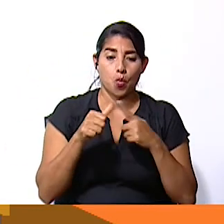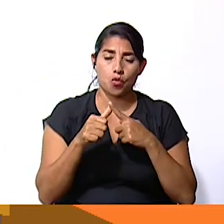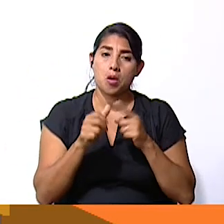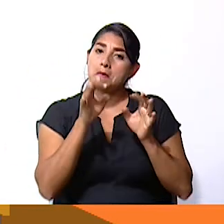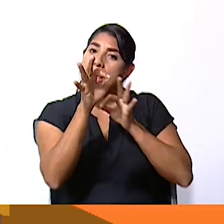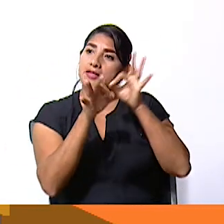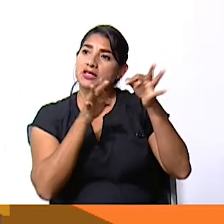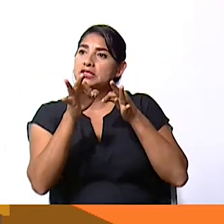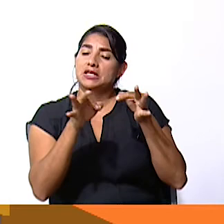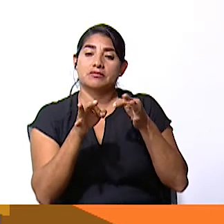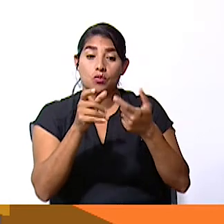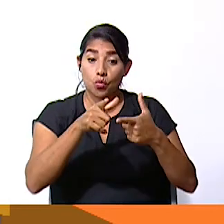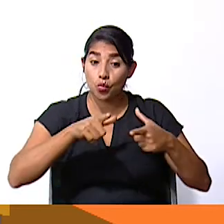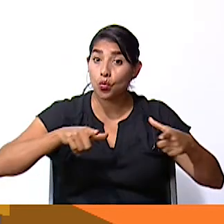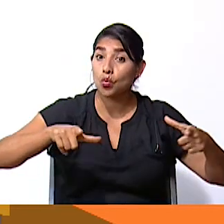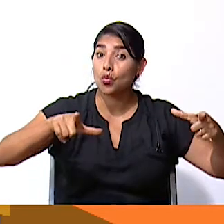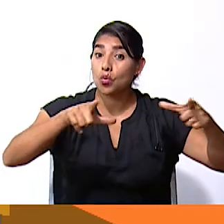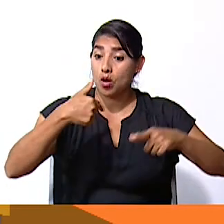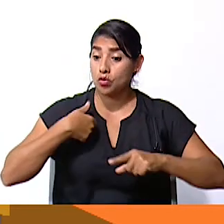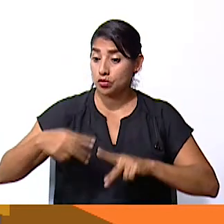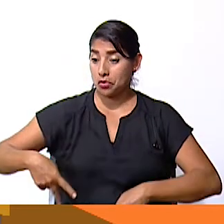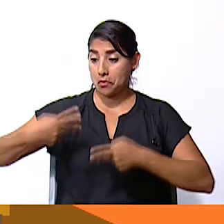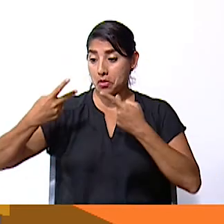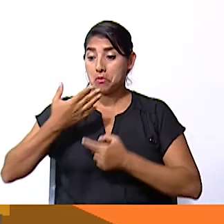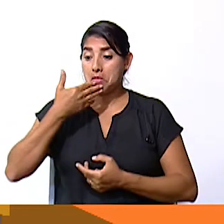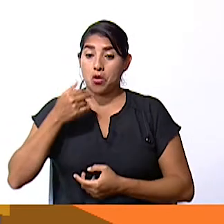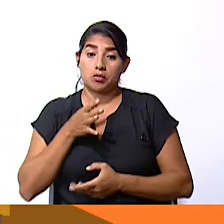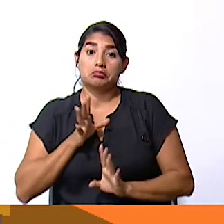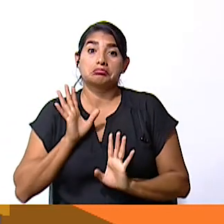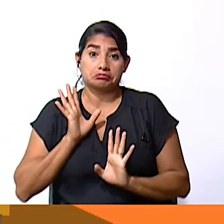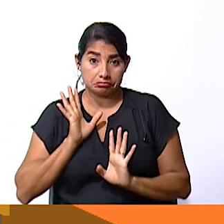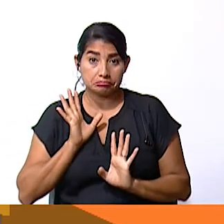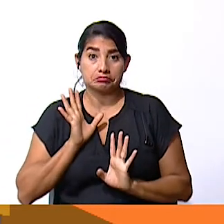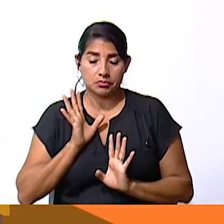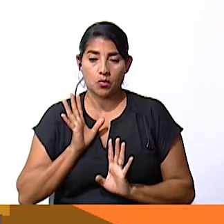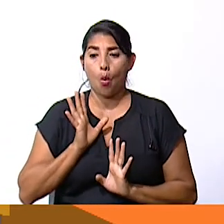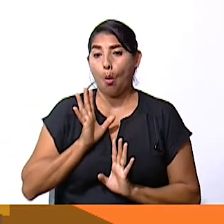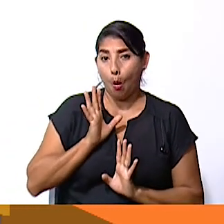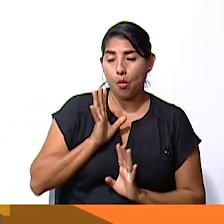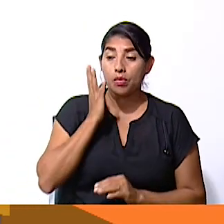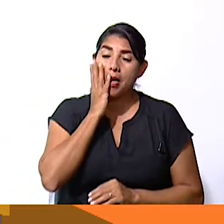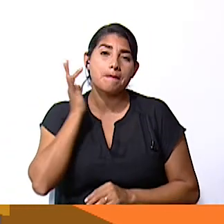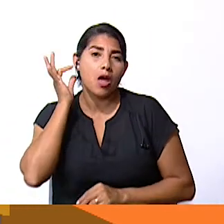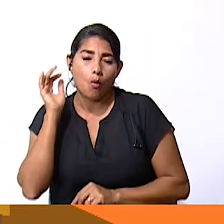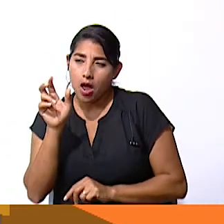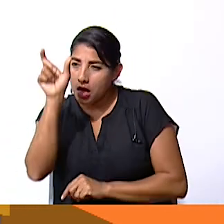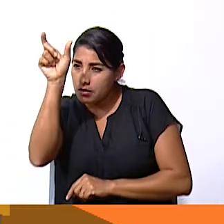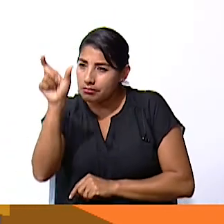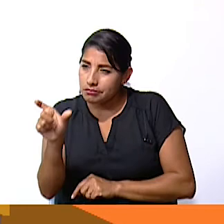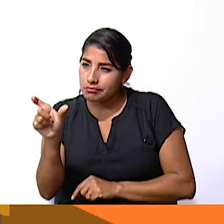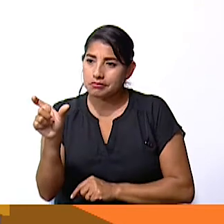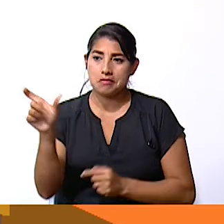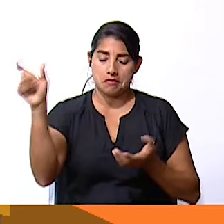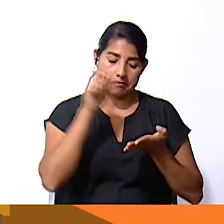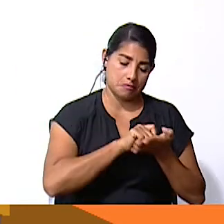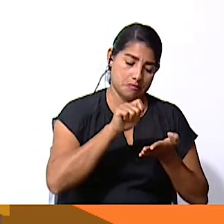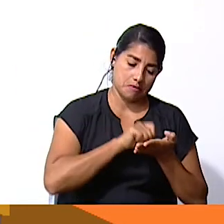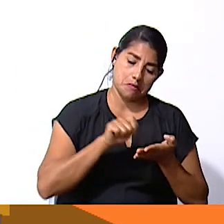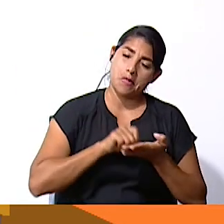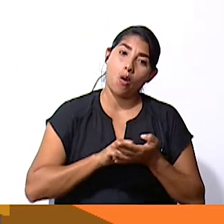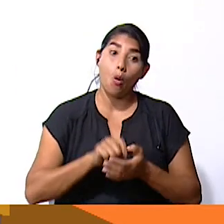descriptivo del lugar donde vivo, de la abuelita, de un